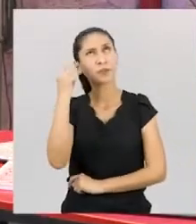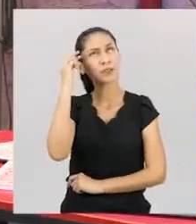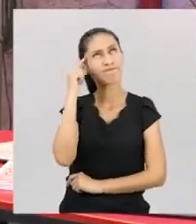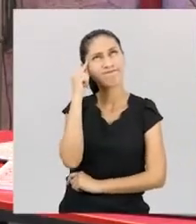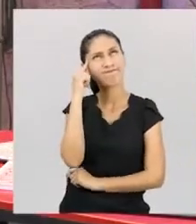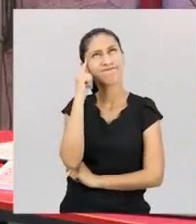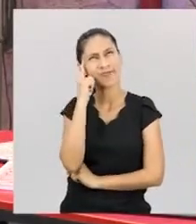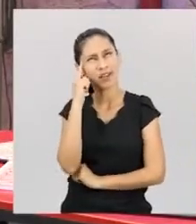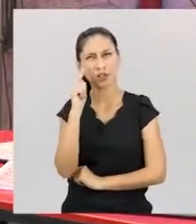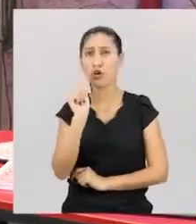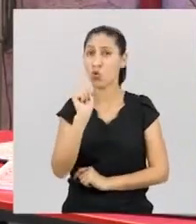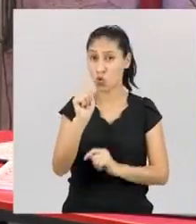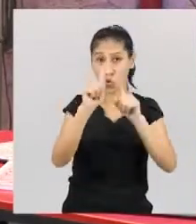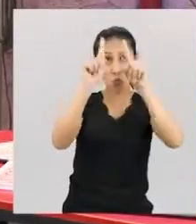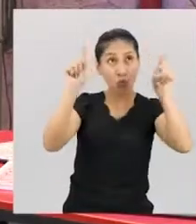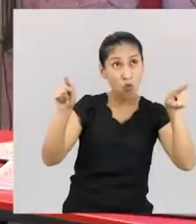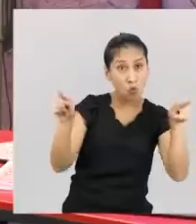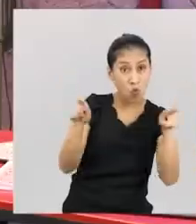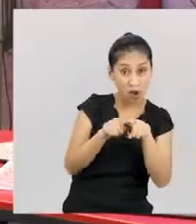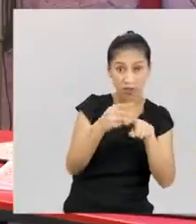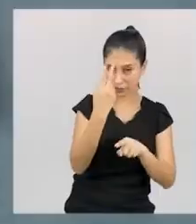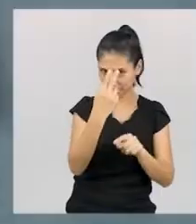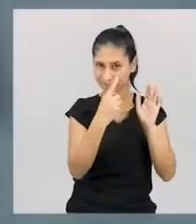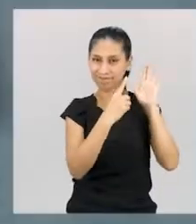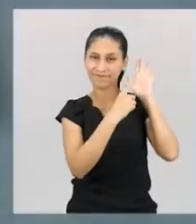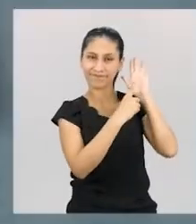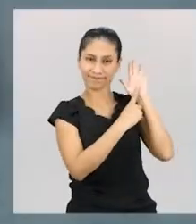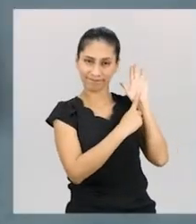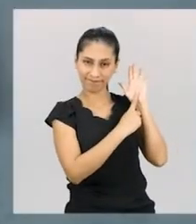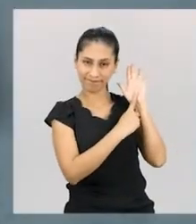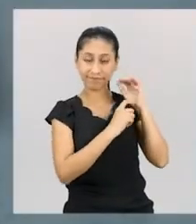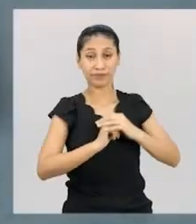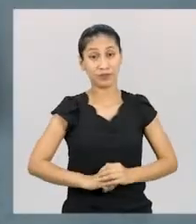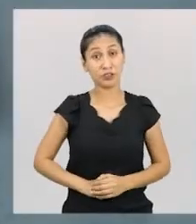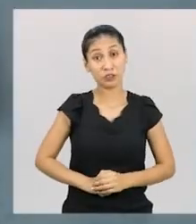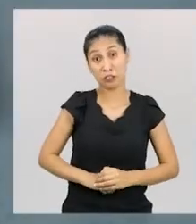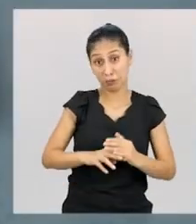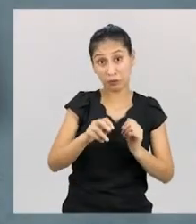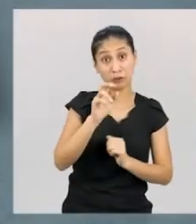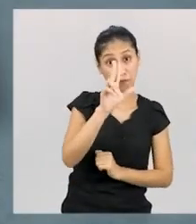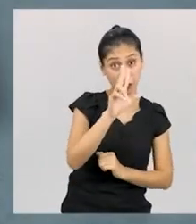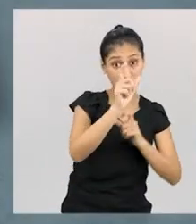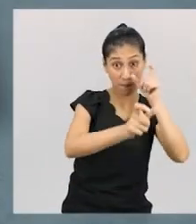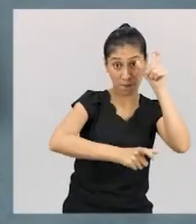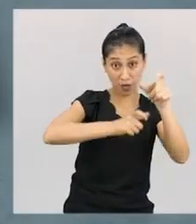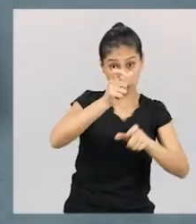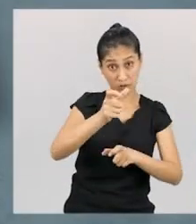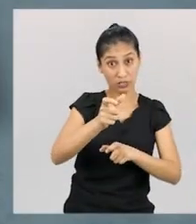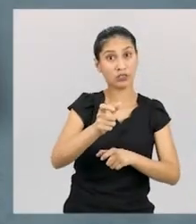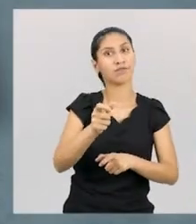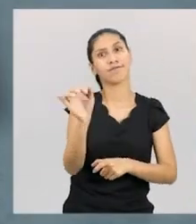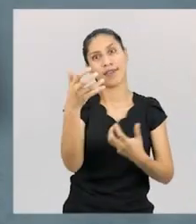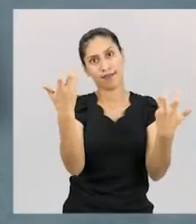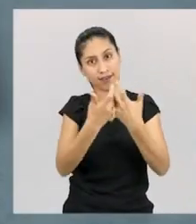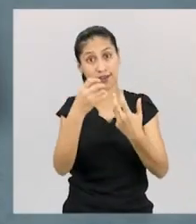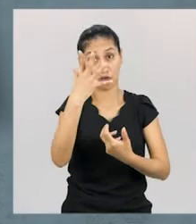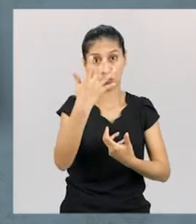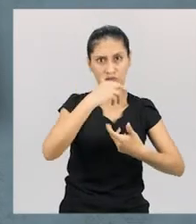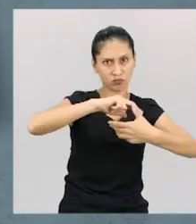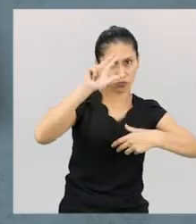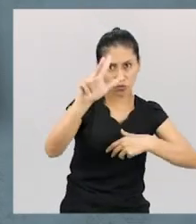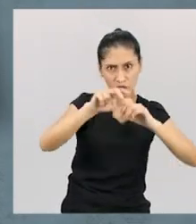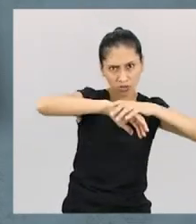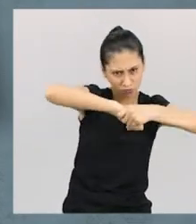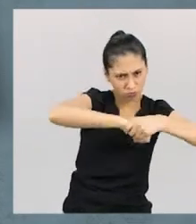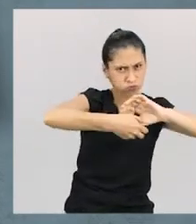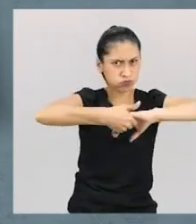un cálculo con un cuadro para encontrar una respuesta. Si son tres personas, serían tres apretones de manos.